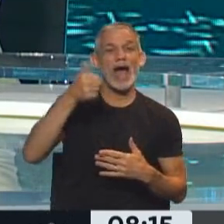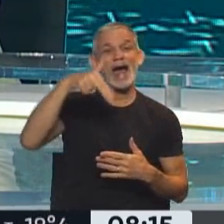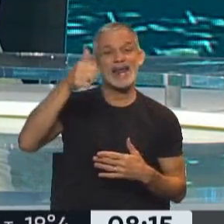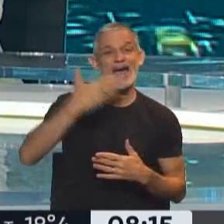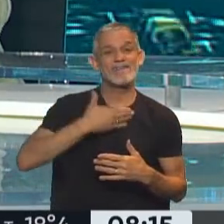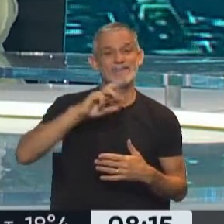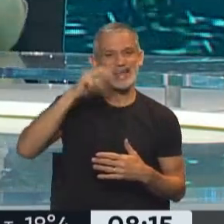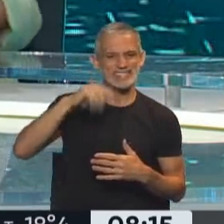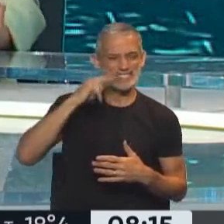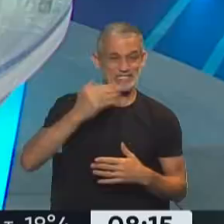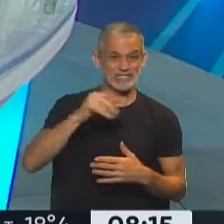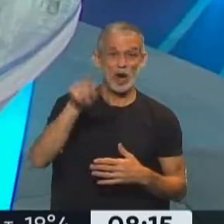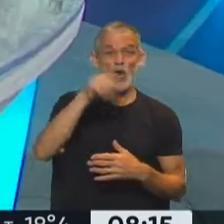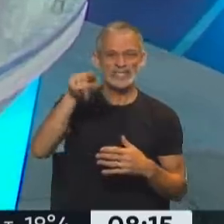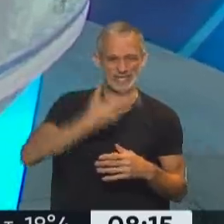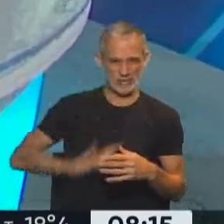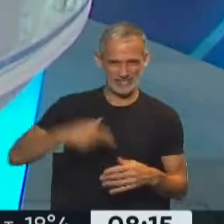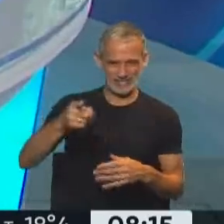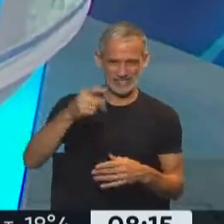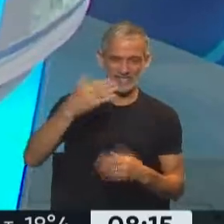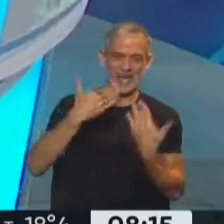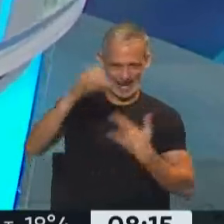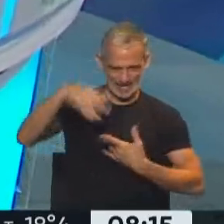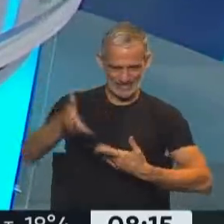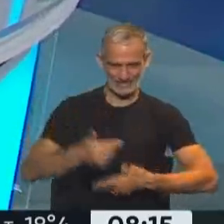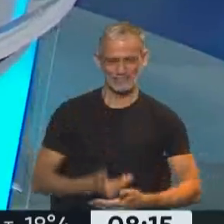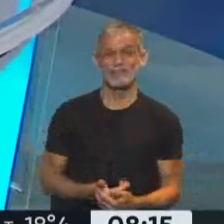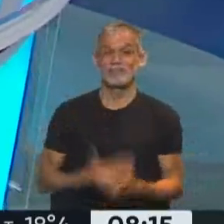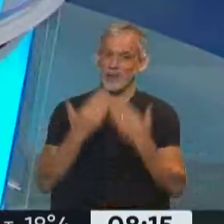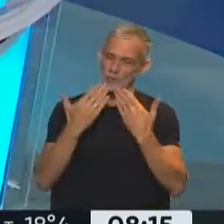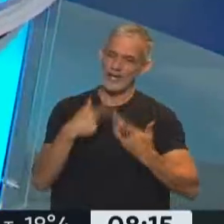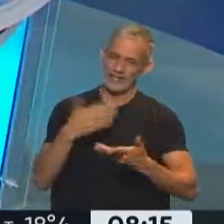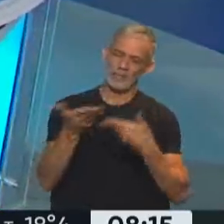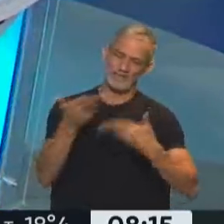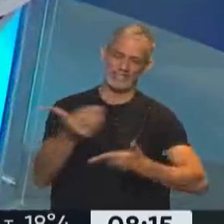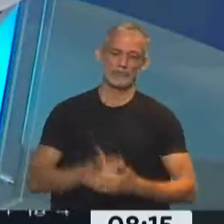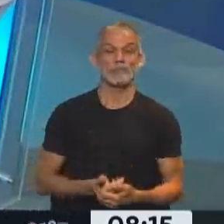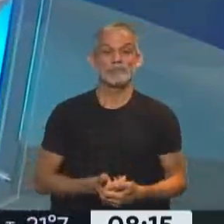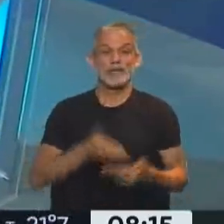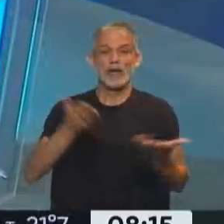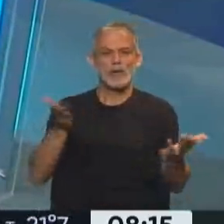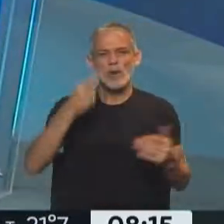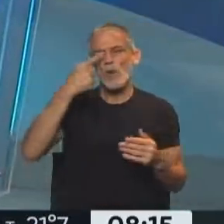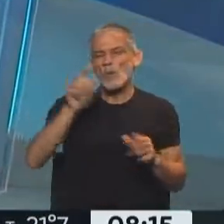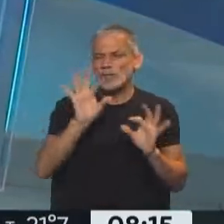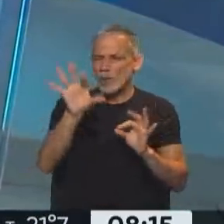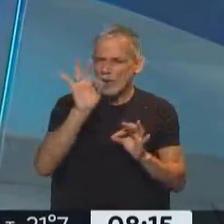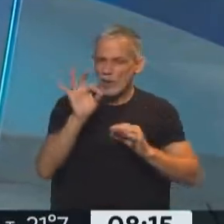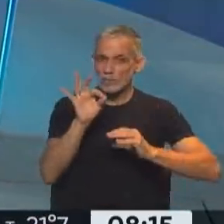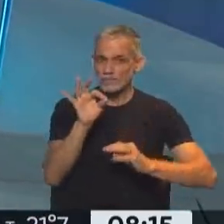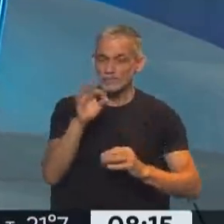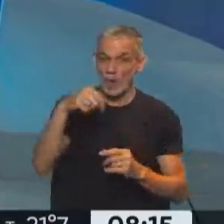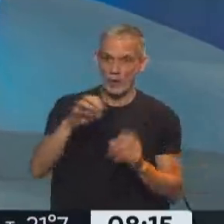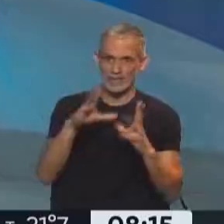presidenta del CONICET. ¿Qué tal, Ana? Muy buen día, gracias por estar aquí. No, por nada, muchas gracias por invitarme. A ver, nos tomamos del último momento que teníamos